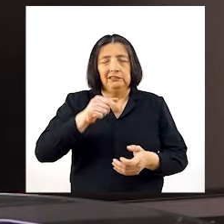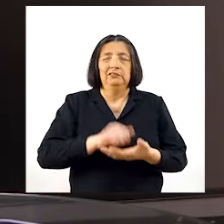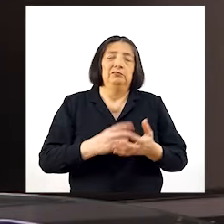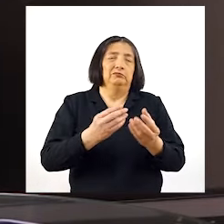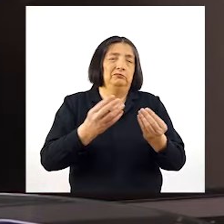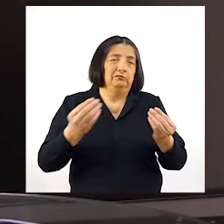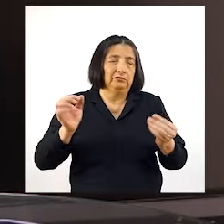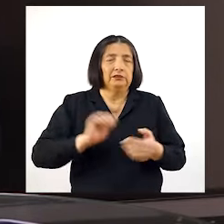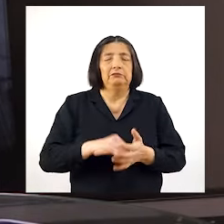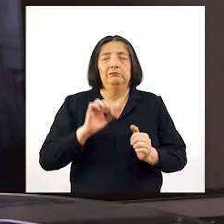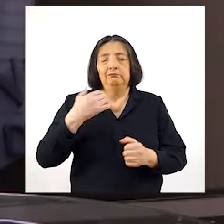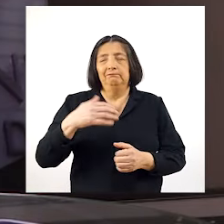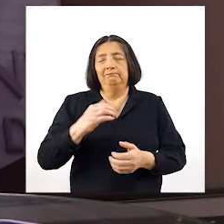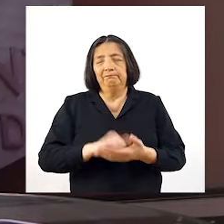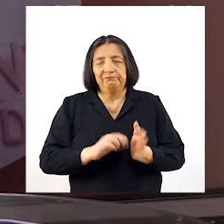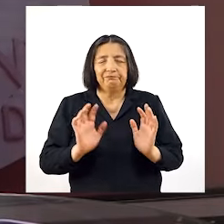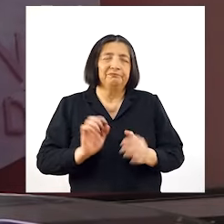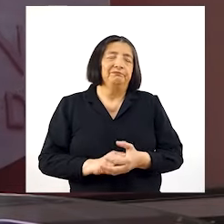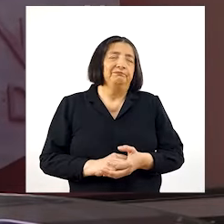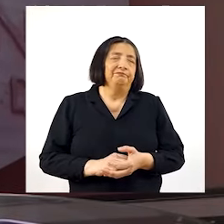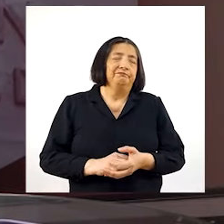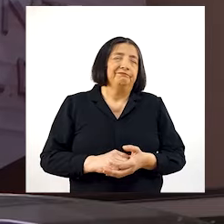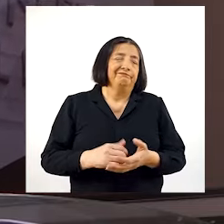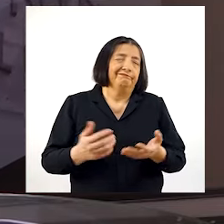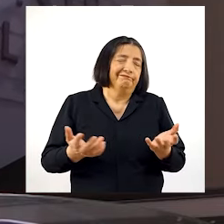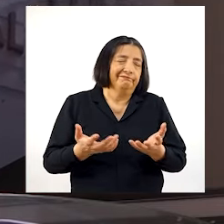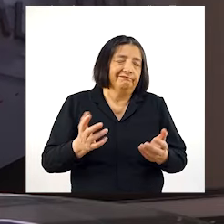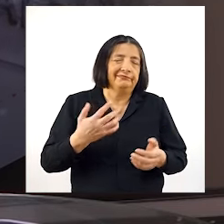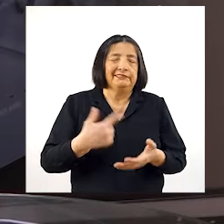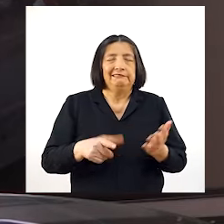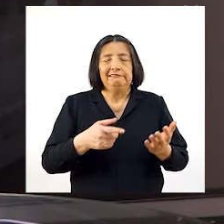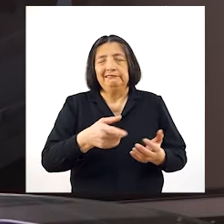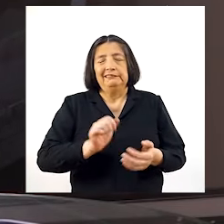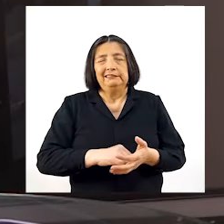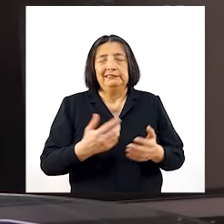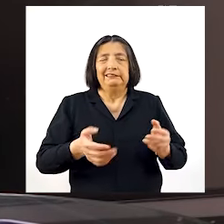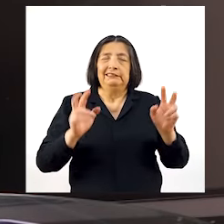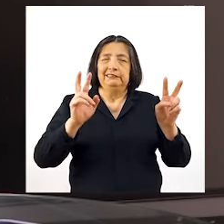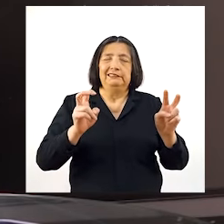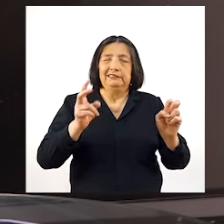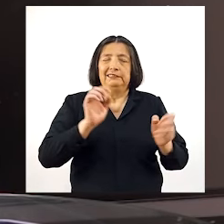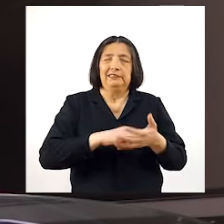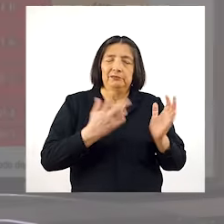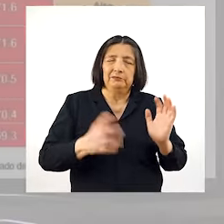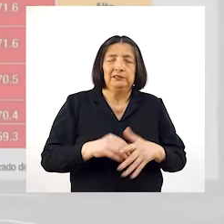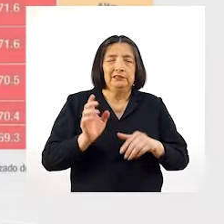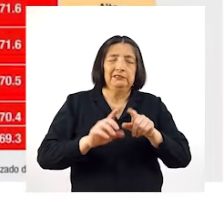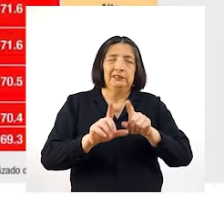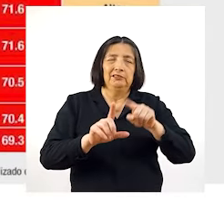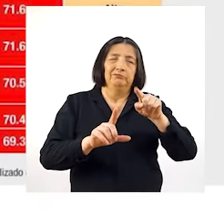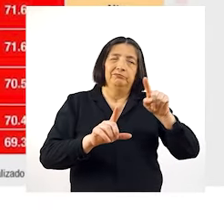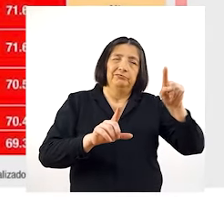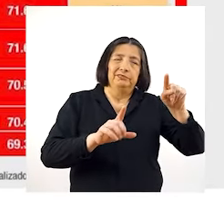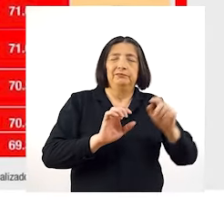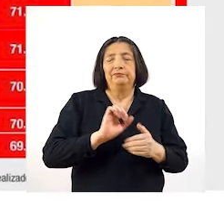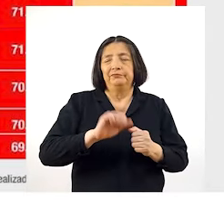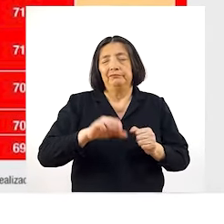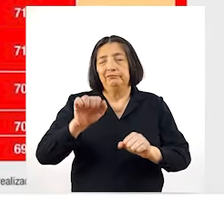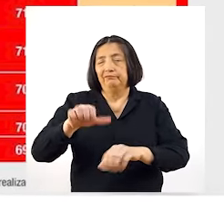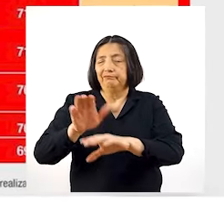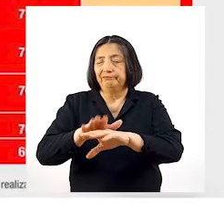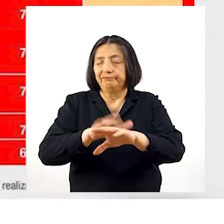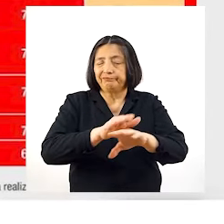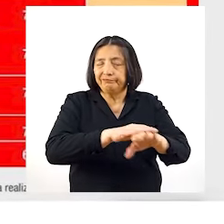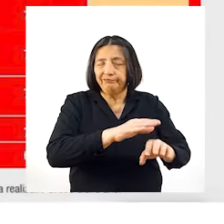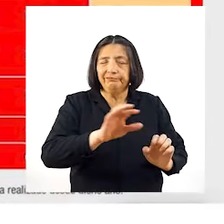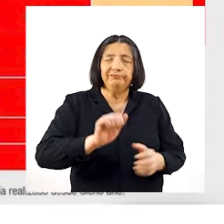ocasionado que en muchas ocasiones las universidades suban, sobre todo en esta materia dentro del índice. Entonces, si